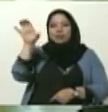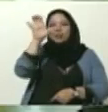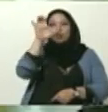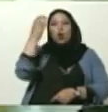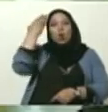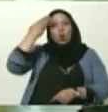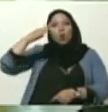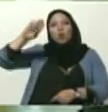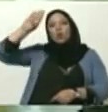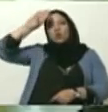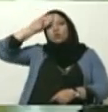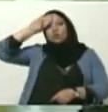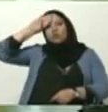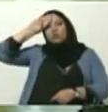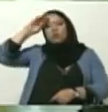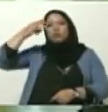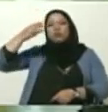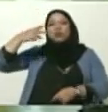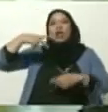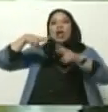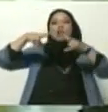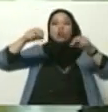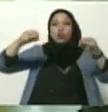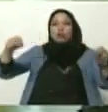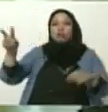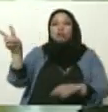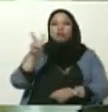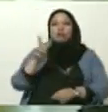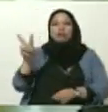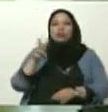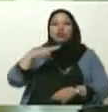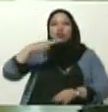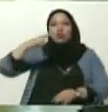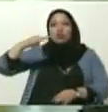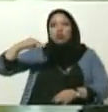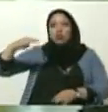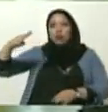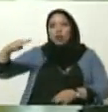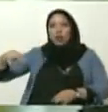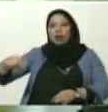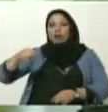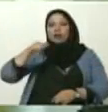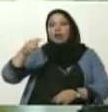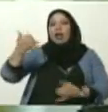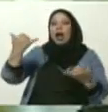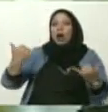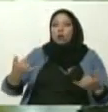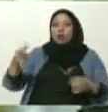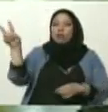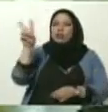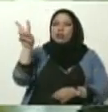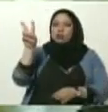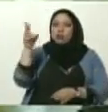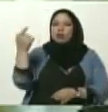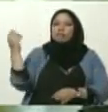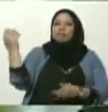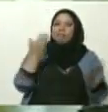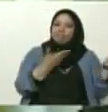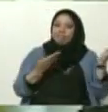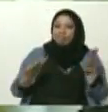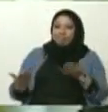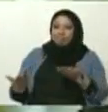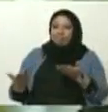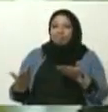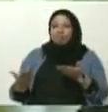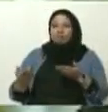Cuba, el Reino de Noruega y, por supuesto, Venezuela como país sede en esta oportunidad. Bienvenidas y bienvenidos.